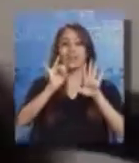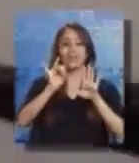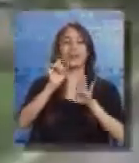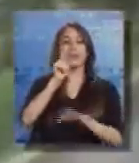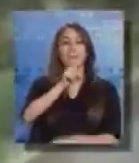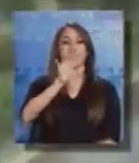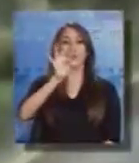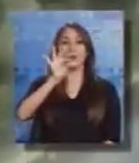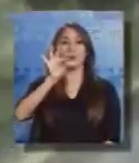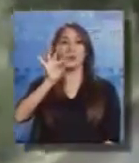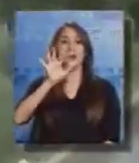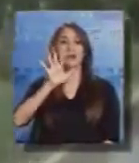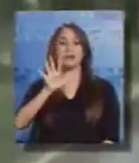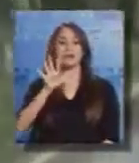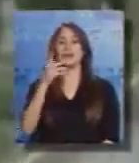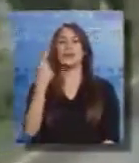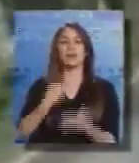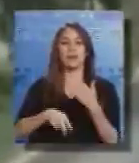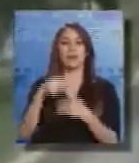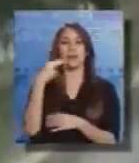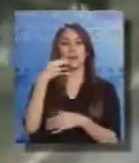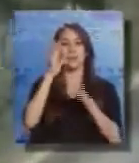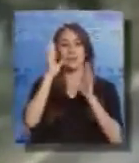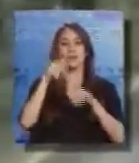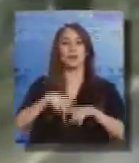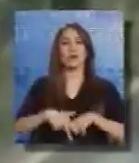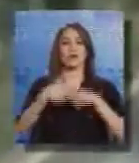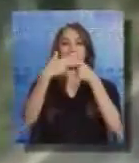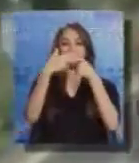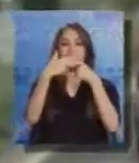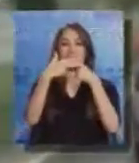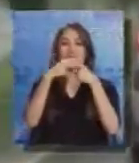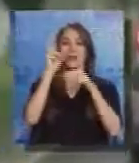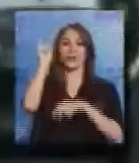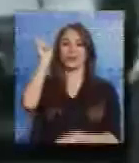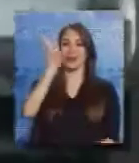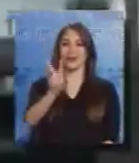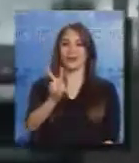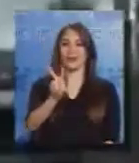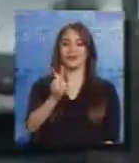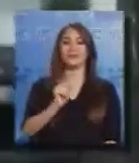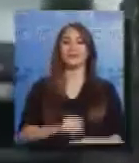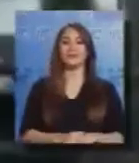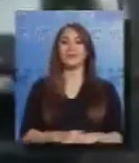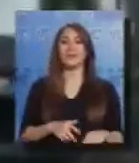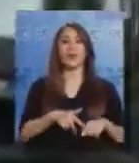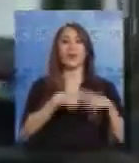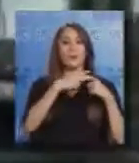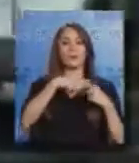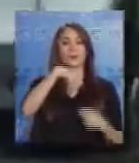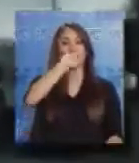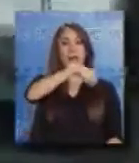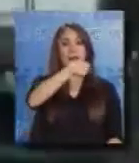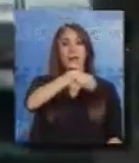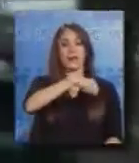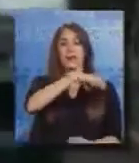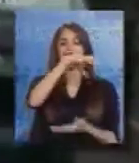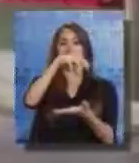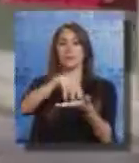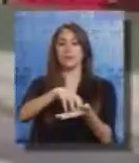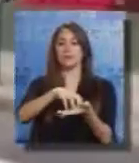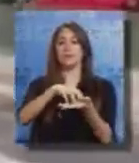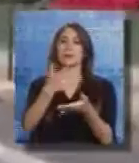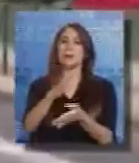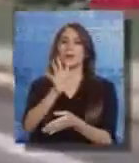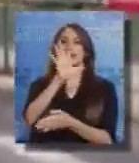1995 entró en funcionamiento el trolebús como una solución para el transporte de pasajeros. Inicialmente el recorrido era el Recreo, Plaza del Teatro, y se